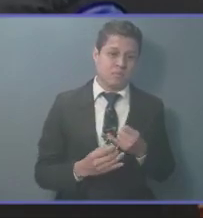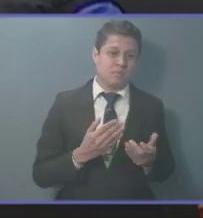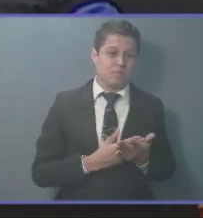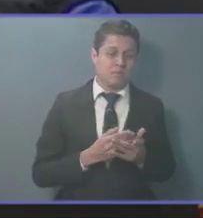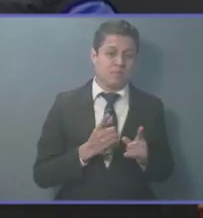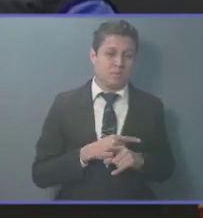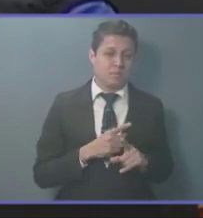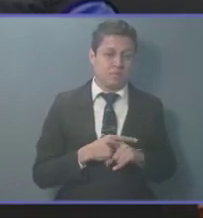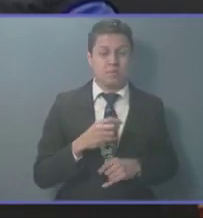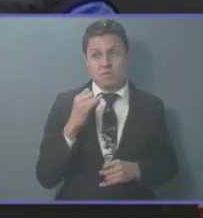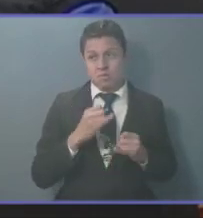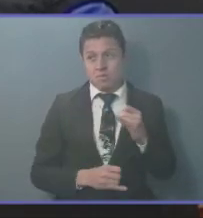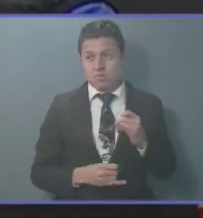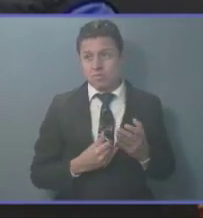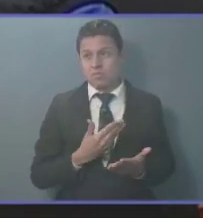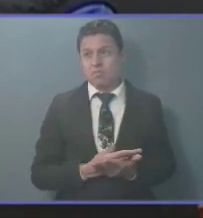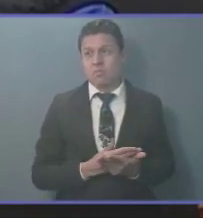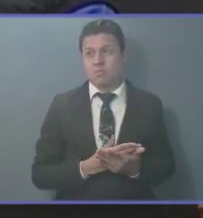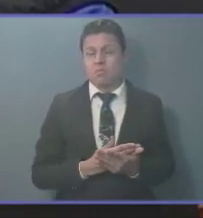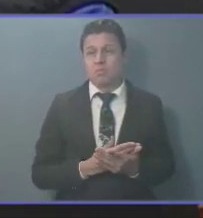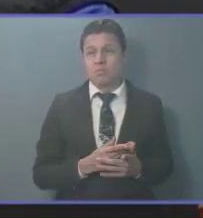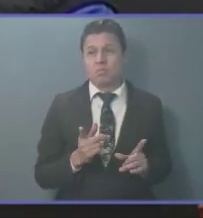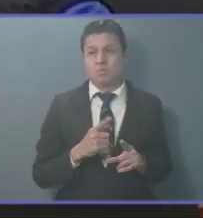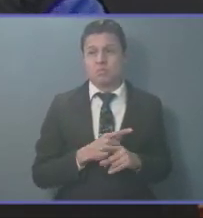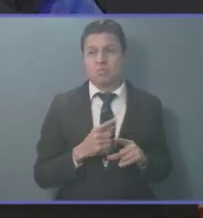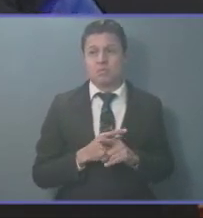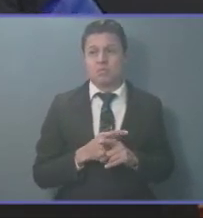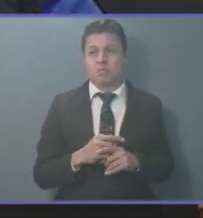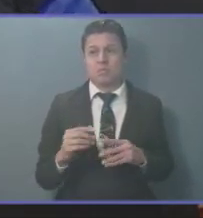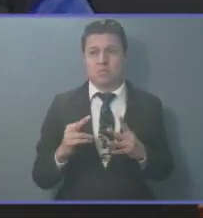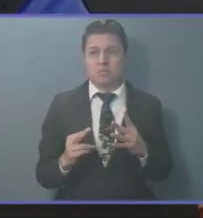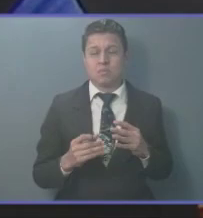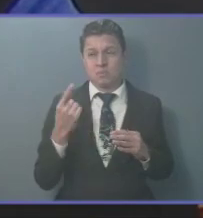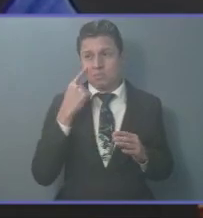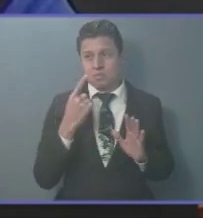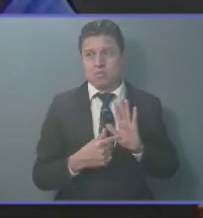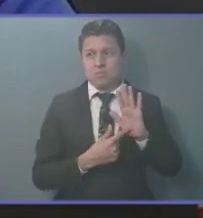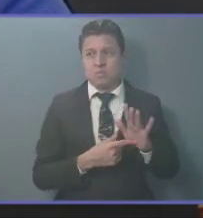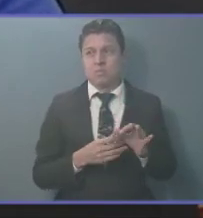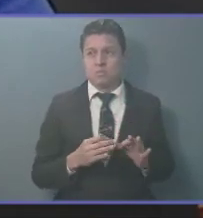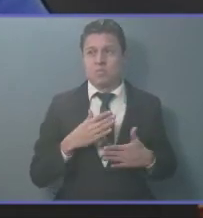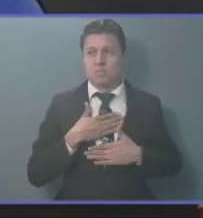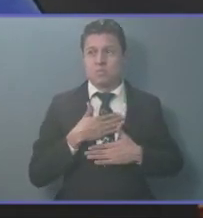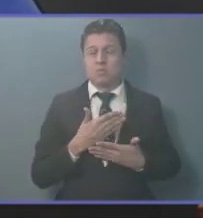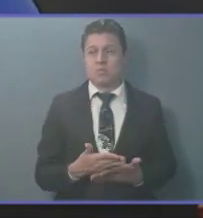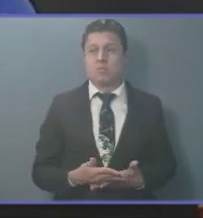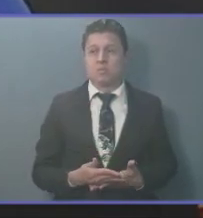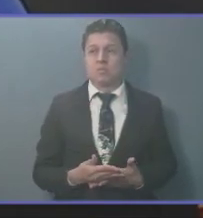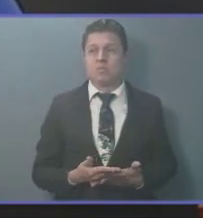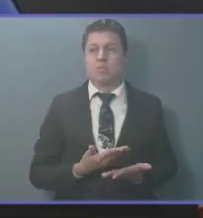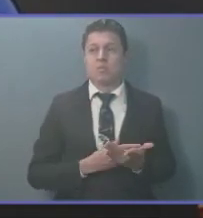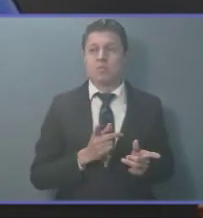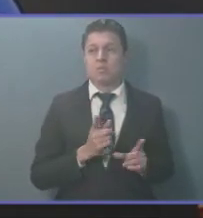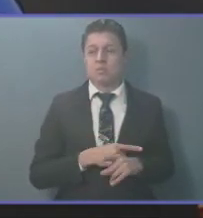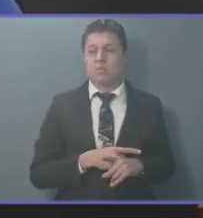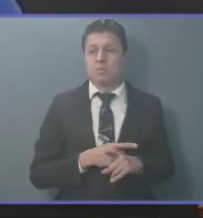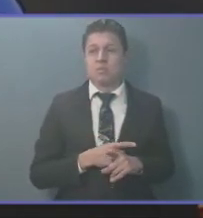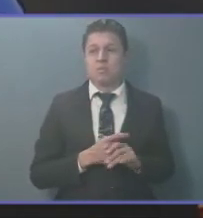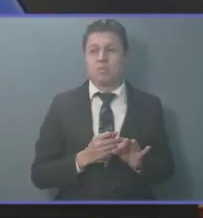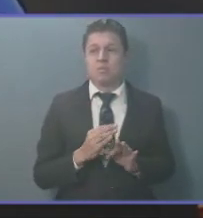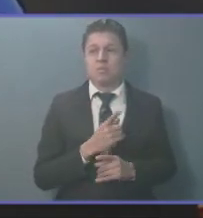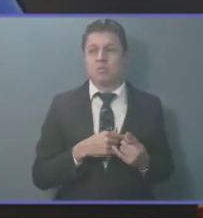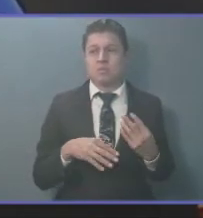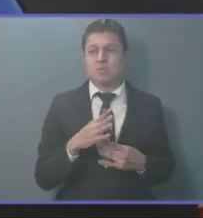reproducir una serie de normas que muestran la tendencia a suspender la circulación